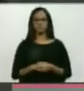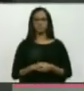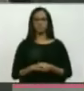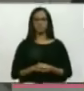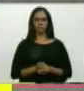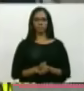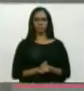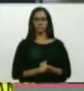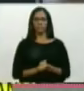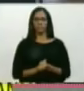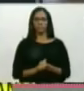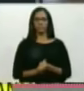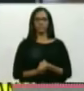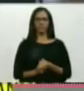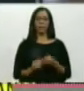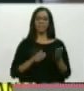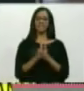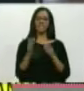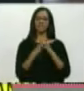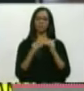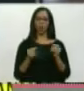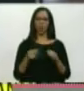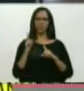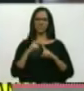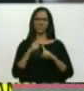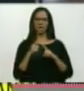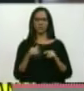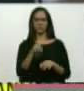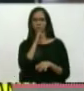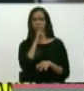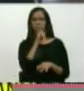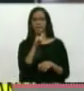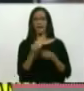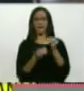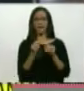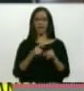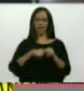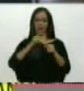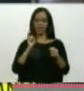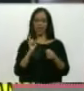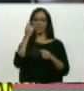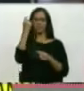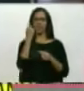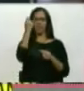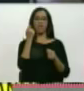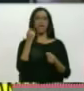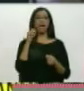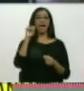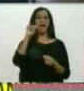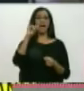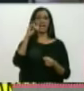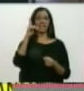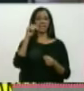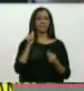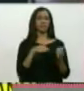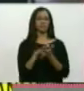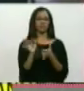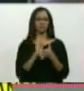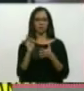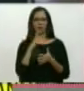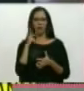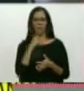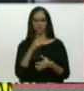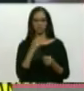Pues sería todo tipo de revelaciones las que haría la excongresista Aída Merlano sobre el funcionamiento político